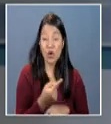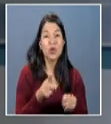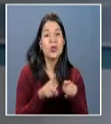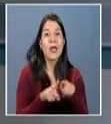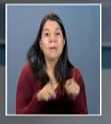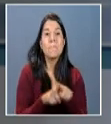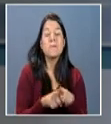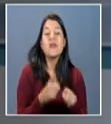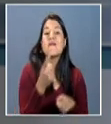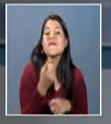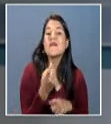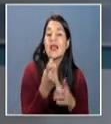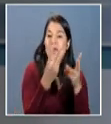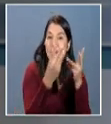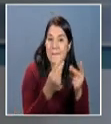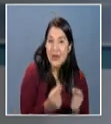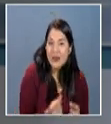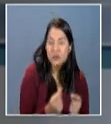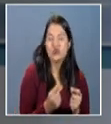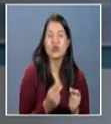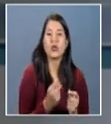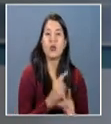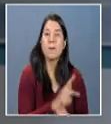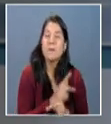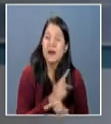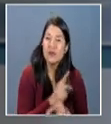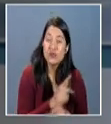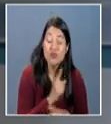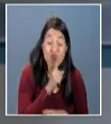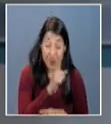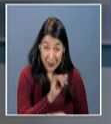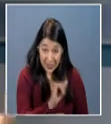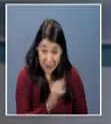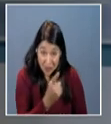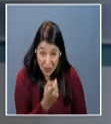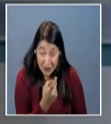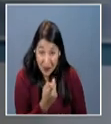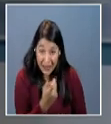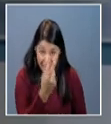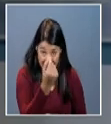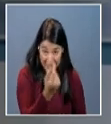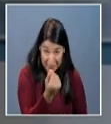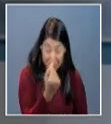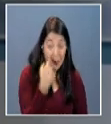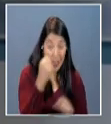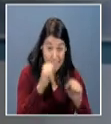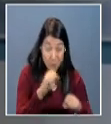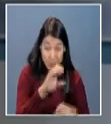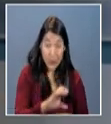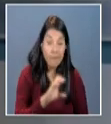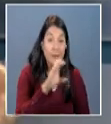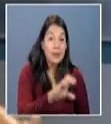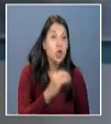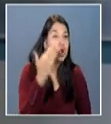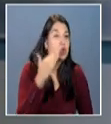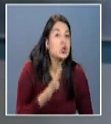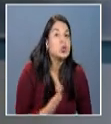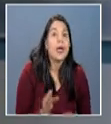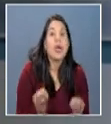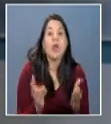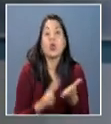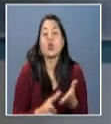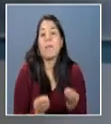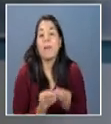de presupuesto, prevención. ¿Realmente eso es lo que hace falta? El dinero para poder invertir, no sé, en más